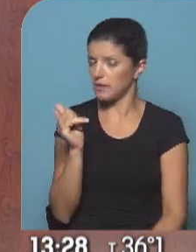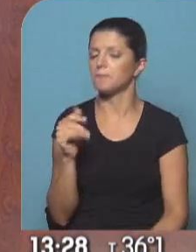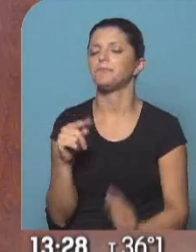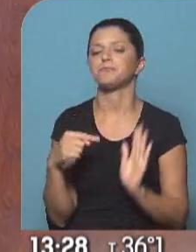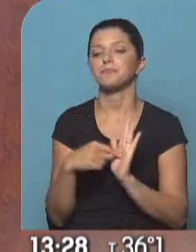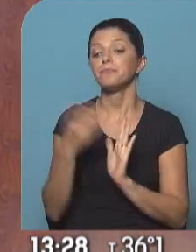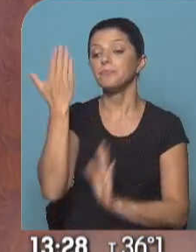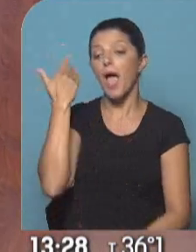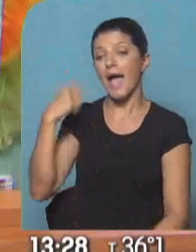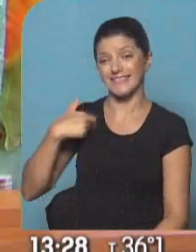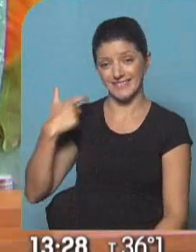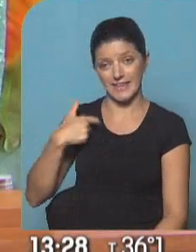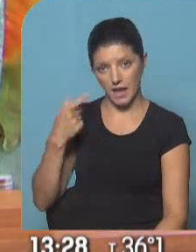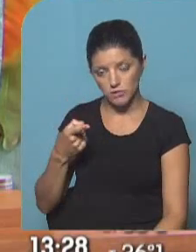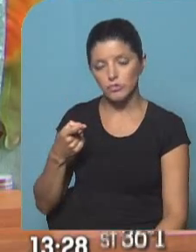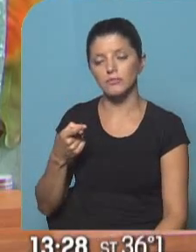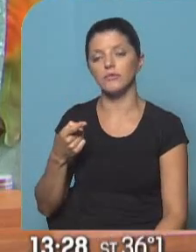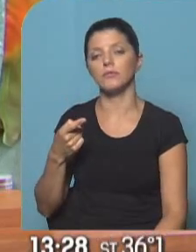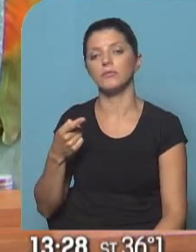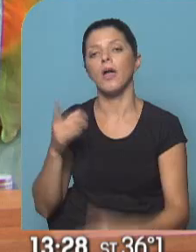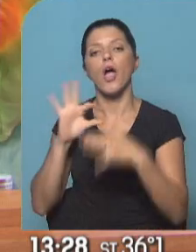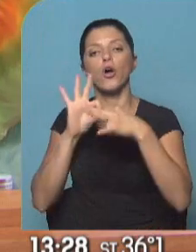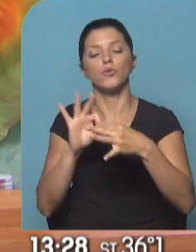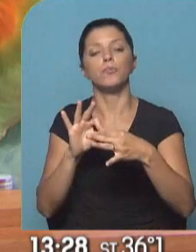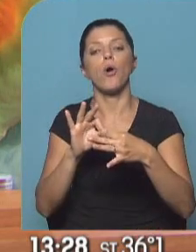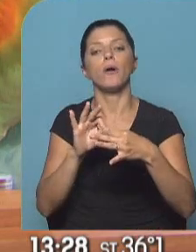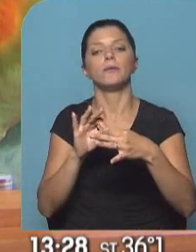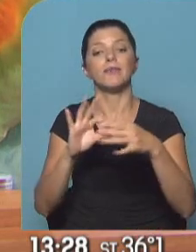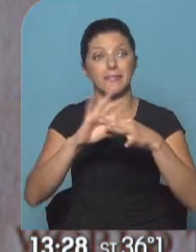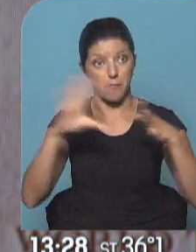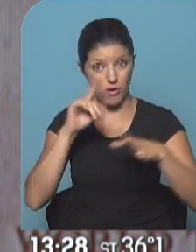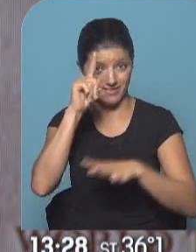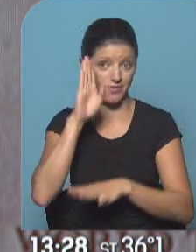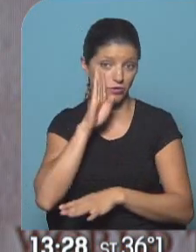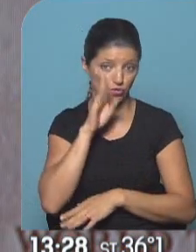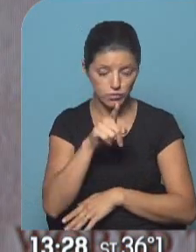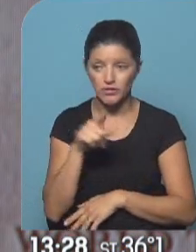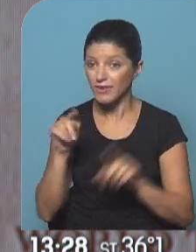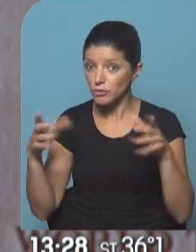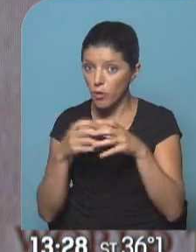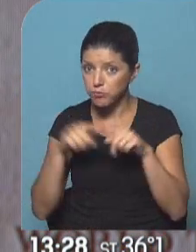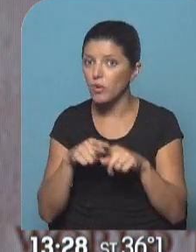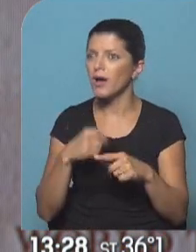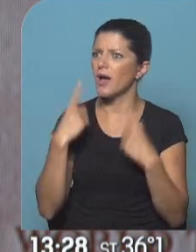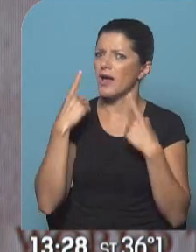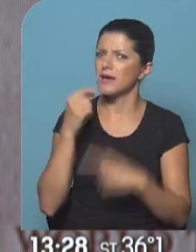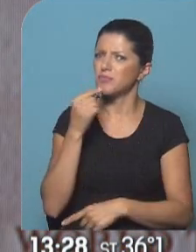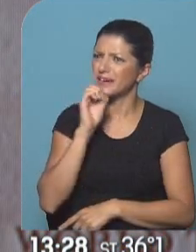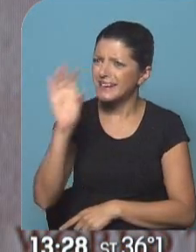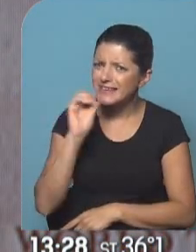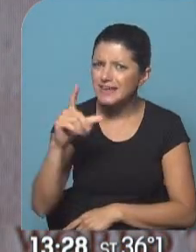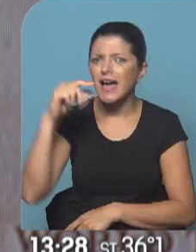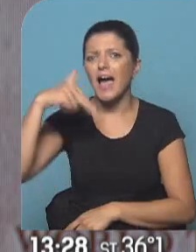que respondían al partido, y responden al Partido Demócrata en los Estados Unidos, criticaron el NAFTA, es decir, criticaron el